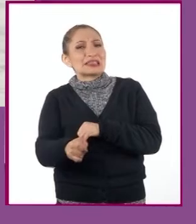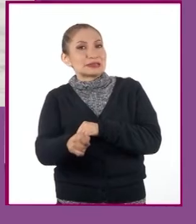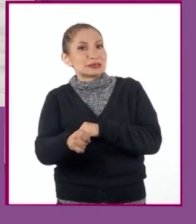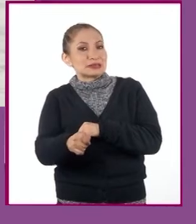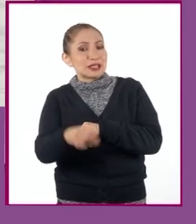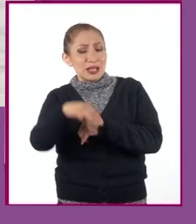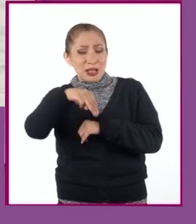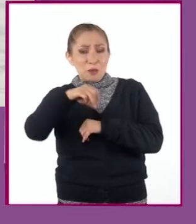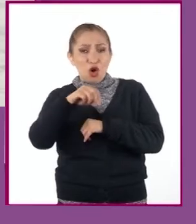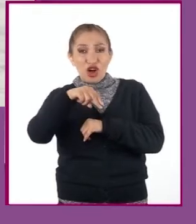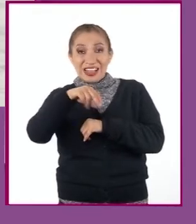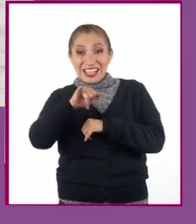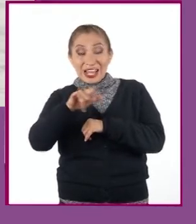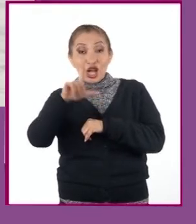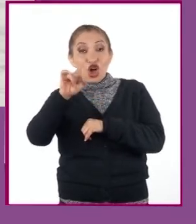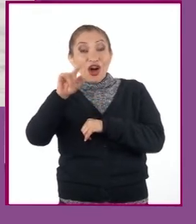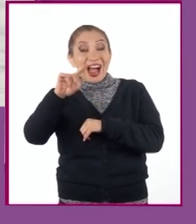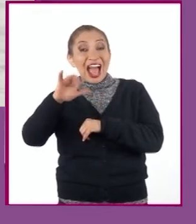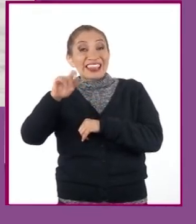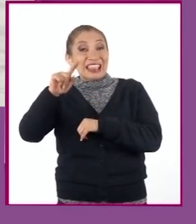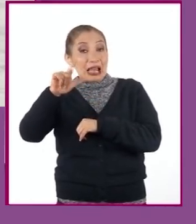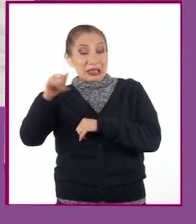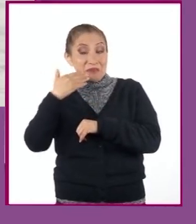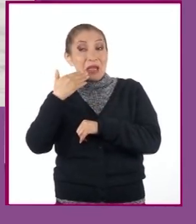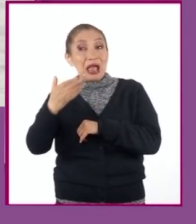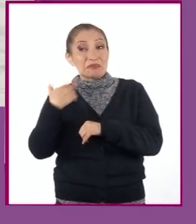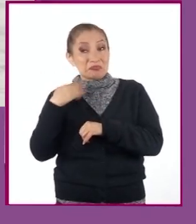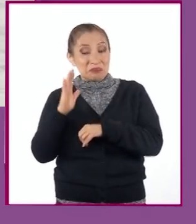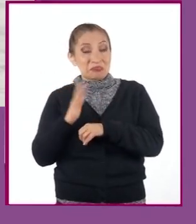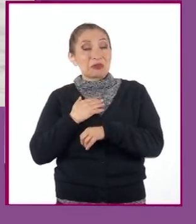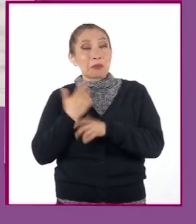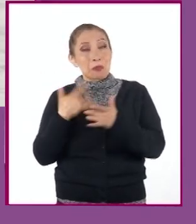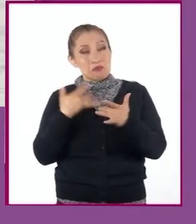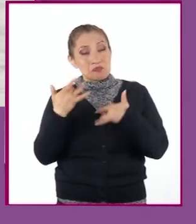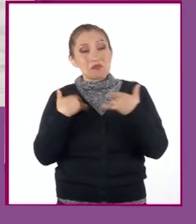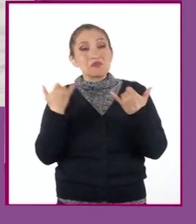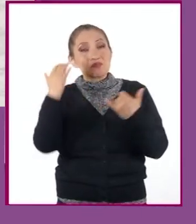Esto del money o del locatelli me parece muy familiar.